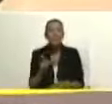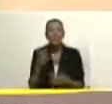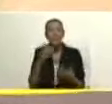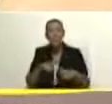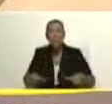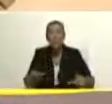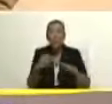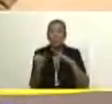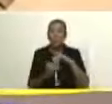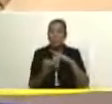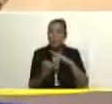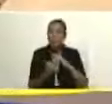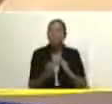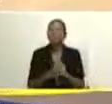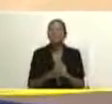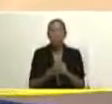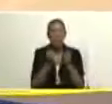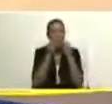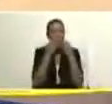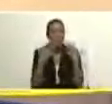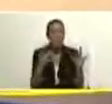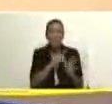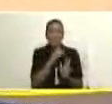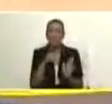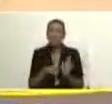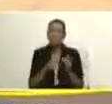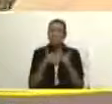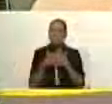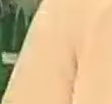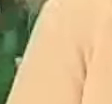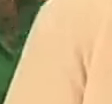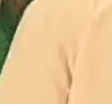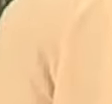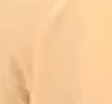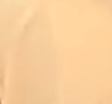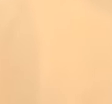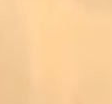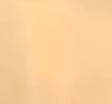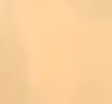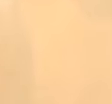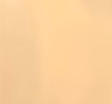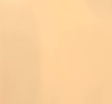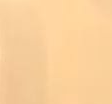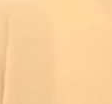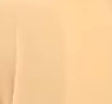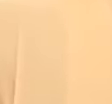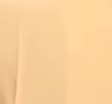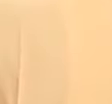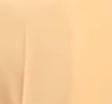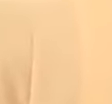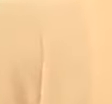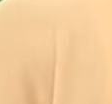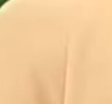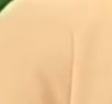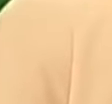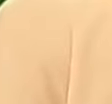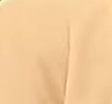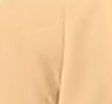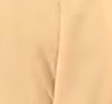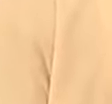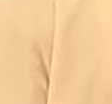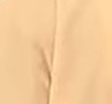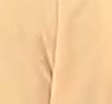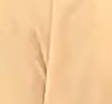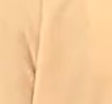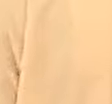esta institución luce completamente hermosa. Una institución que hoy, pues, también